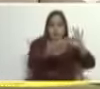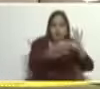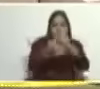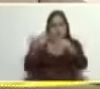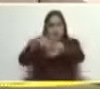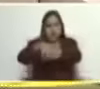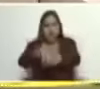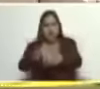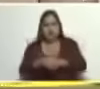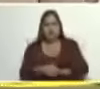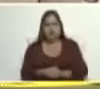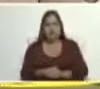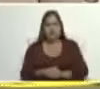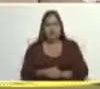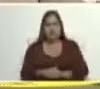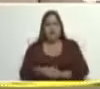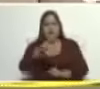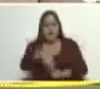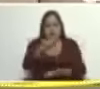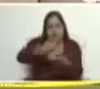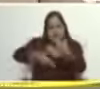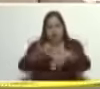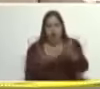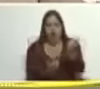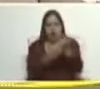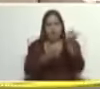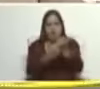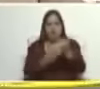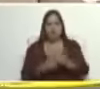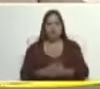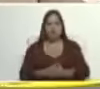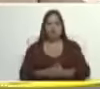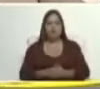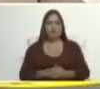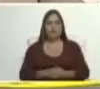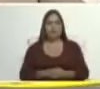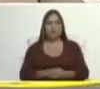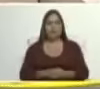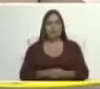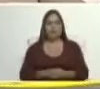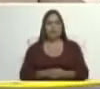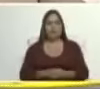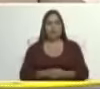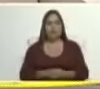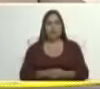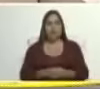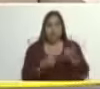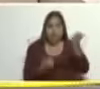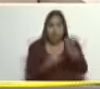la complementariedad y la reciprocidad.